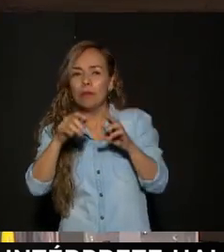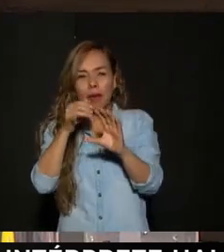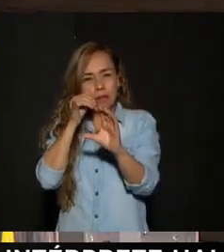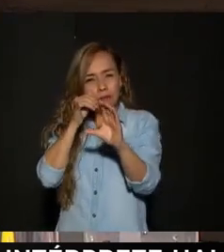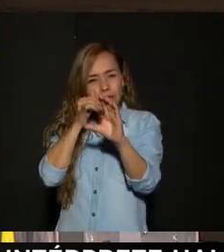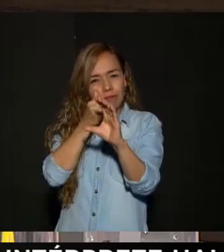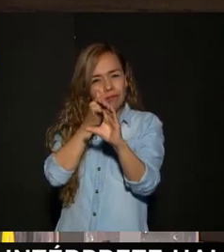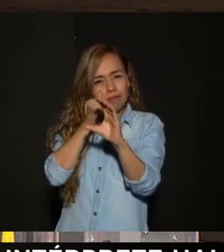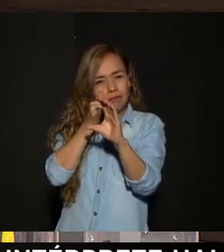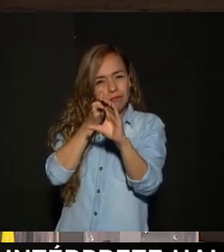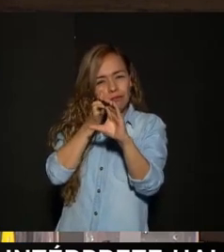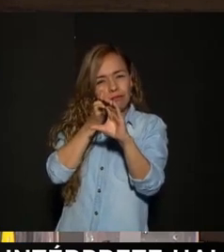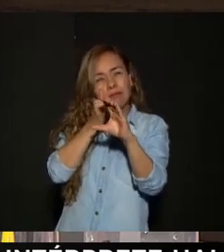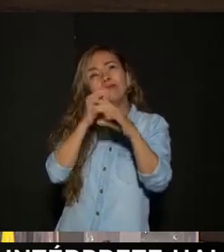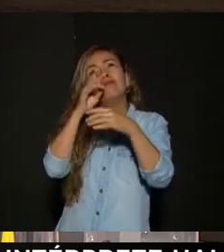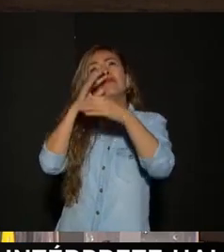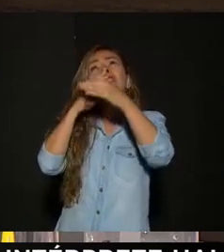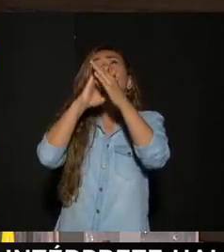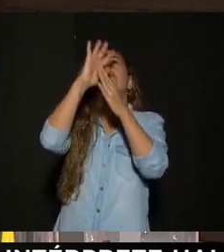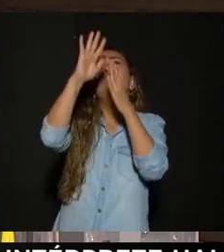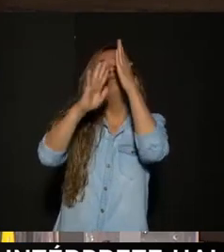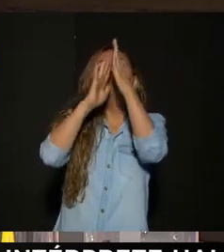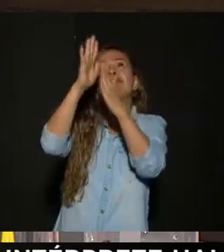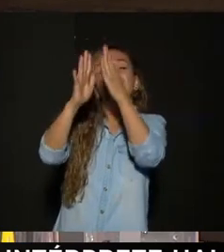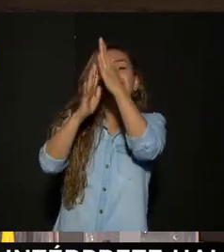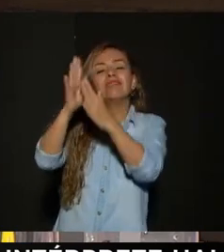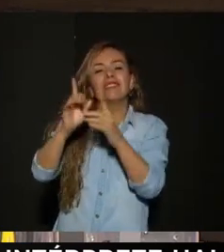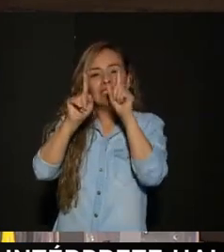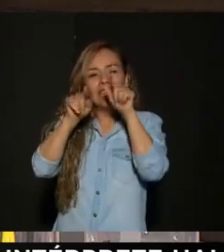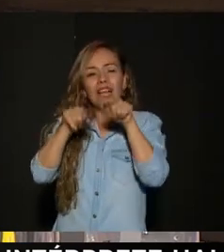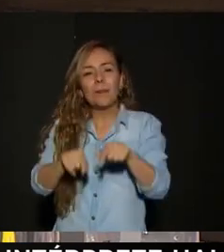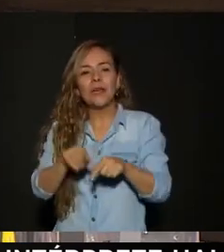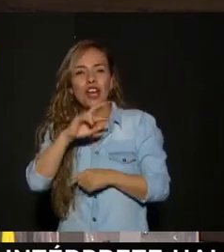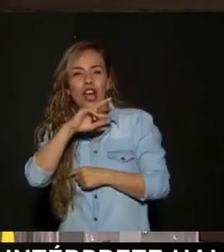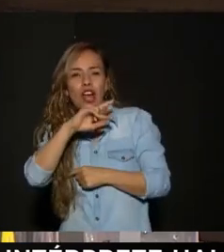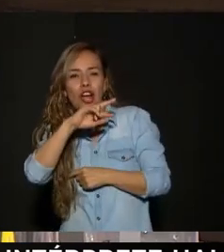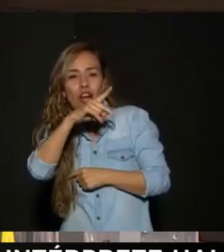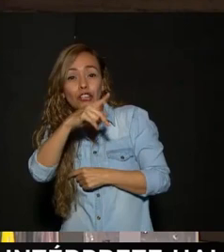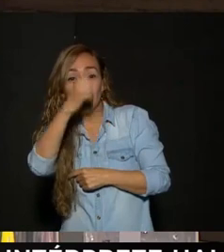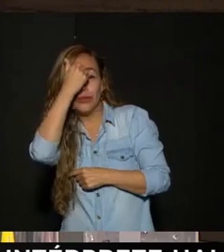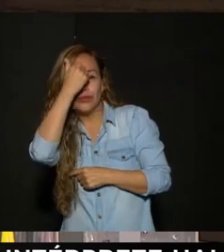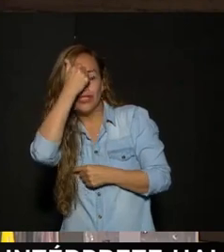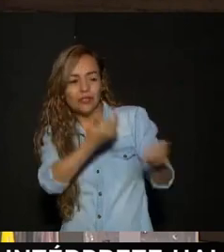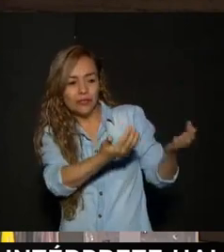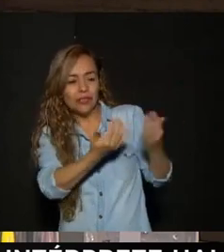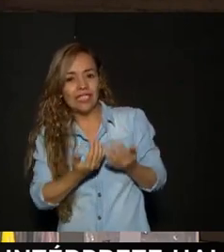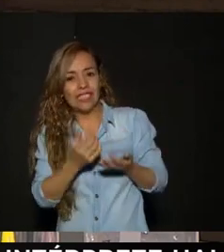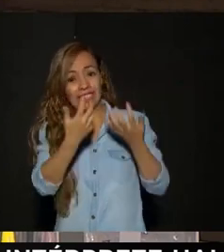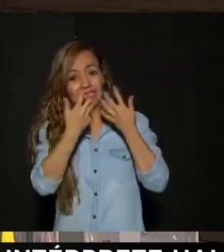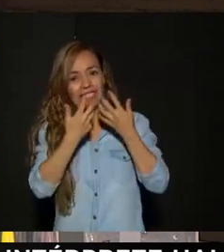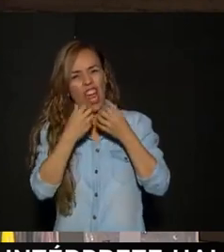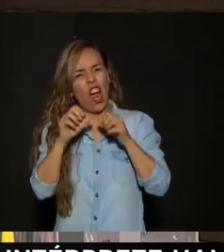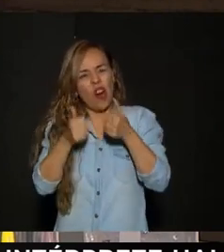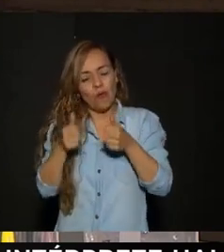las estrellas. Vamos a hablar de esto y además tenemos invitados a otros profesores que nos van a enseñar a hacer experimentos en la casa.